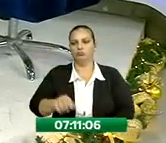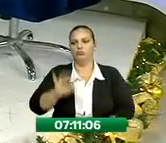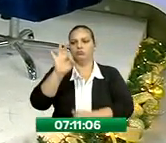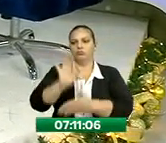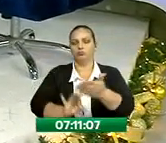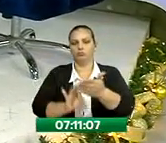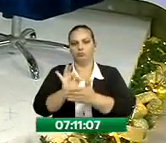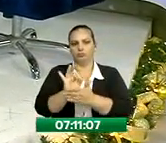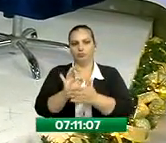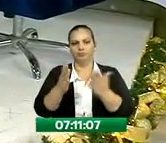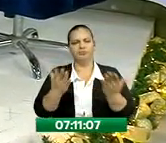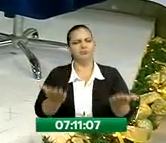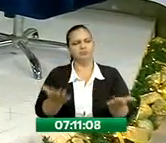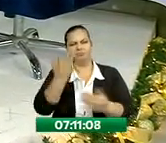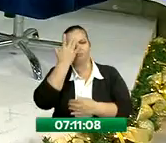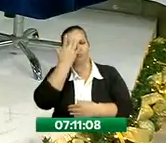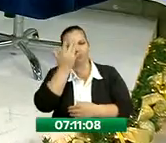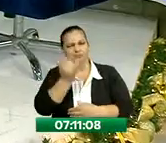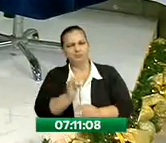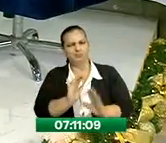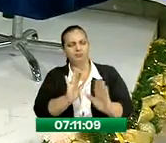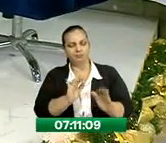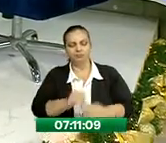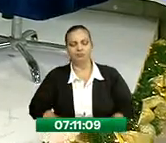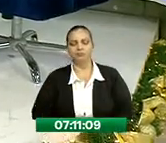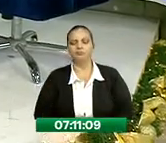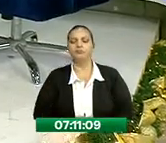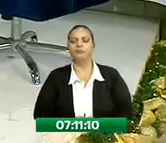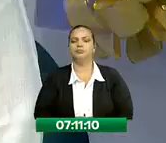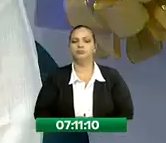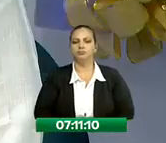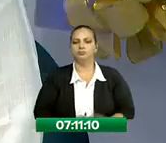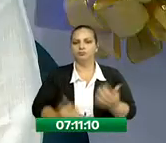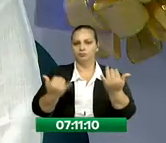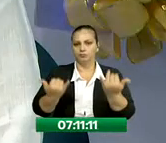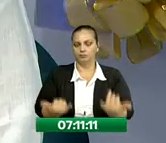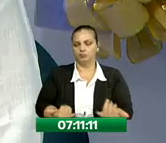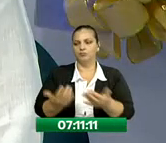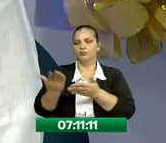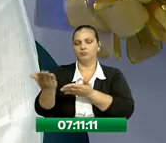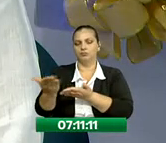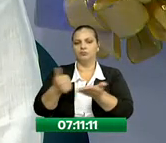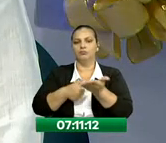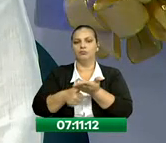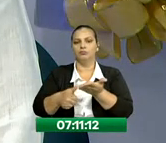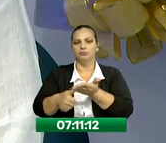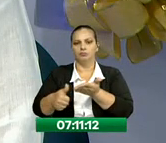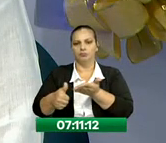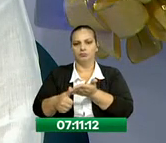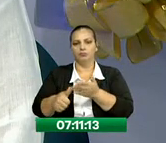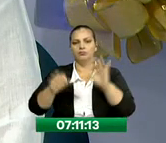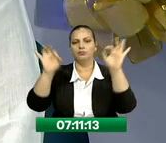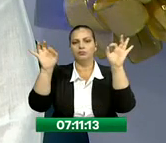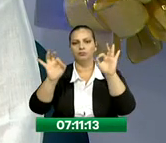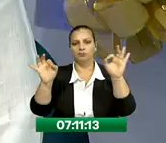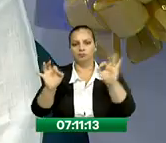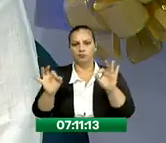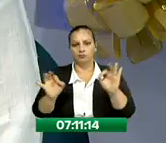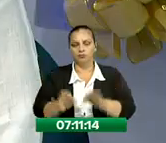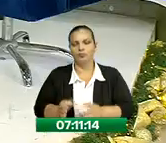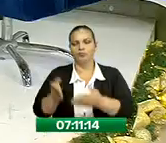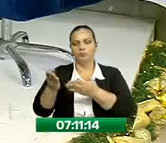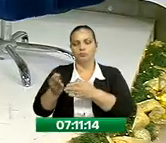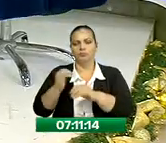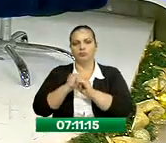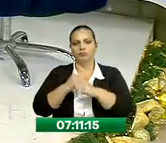el análisis de este y otros temas, hemos invitado esta mañana al señor ministro de Energía, ingeniero José Augusto